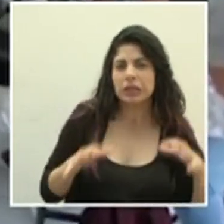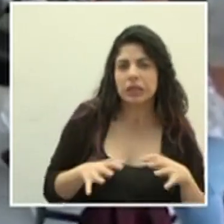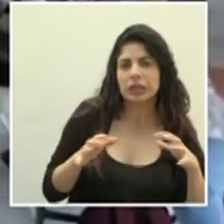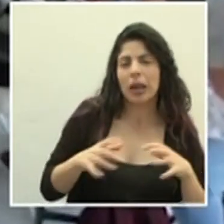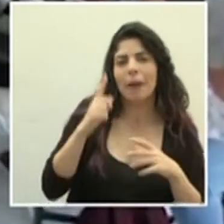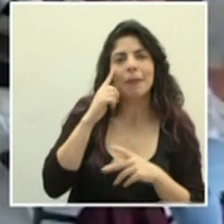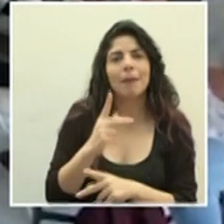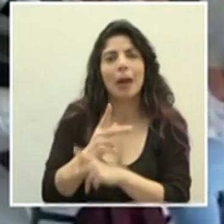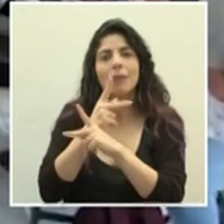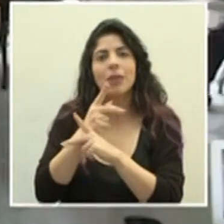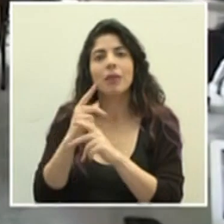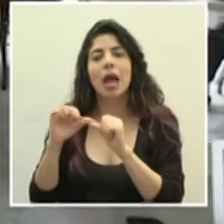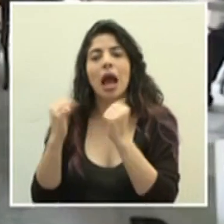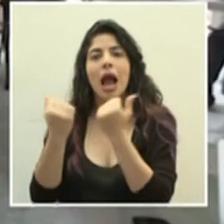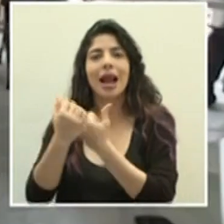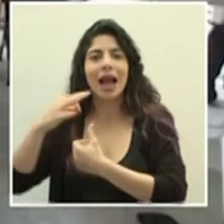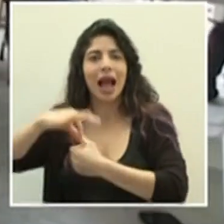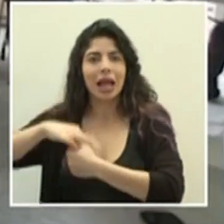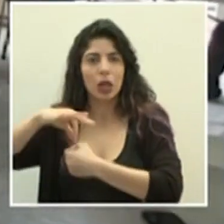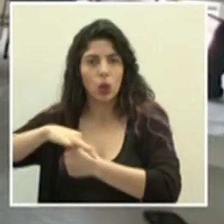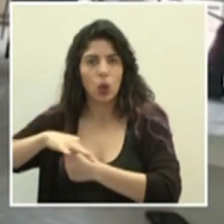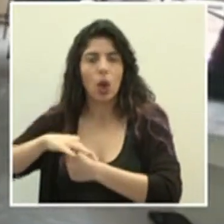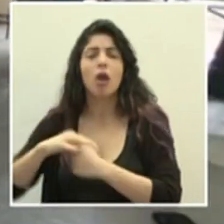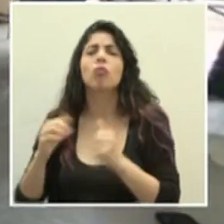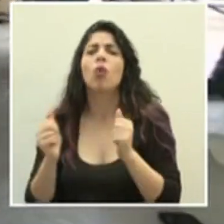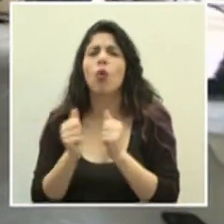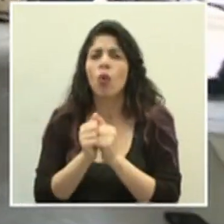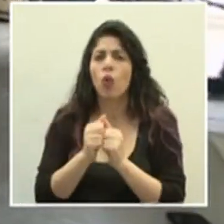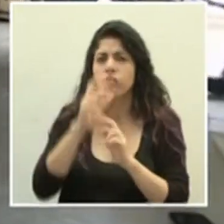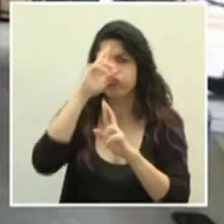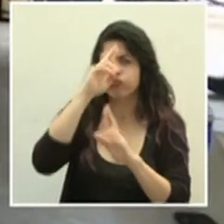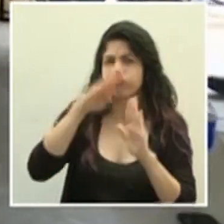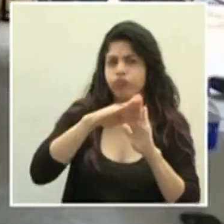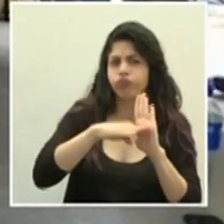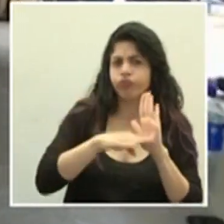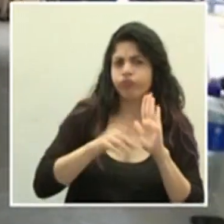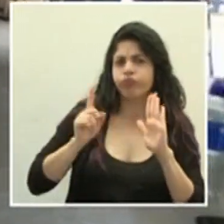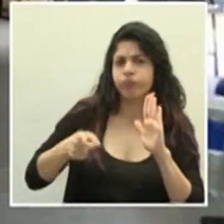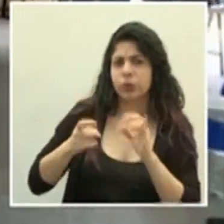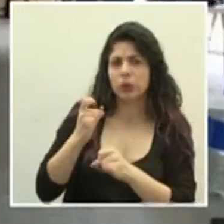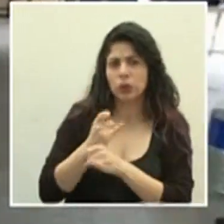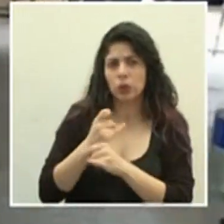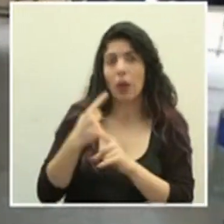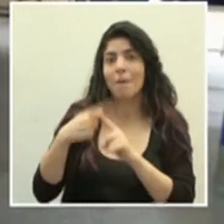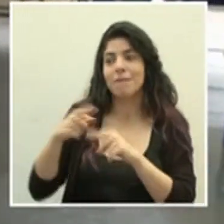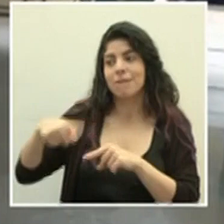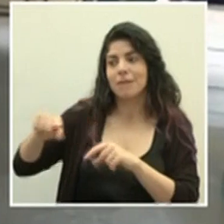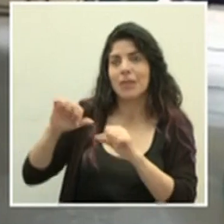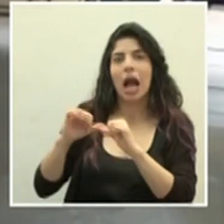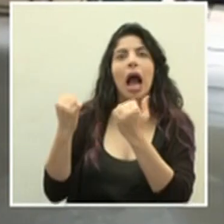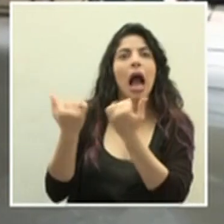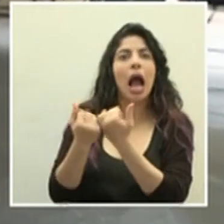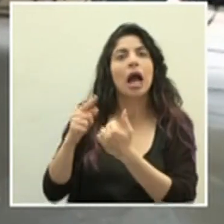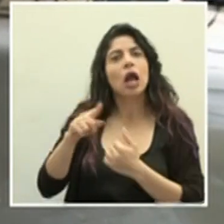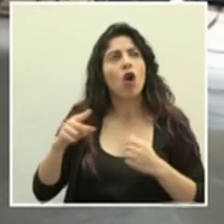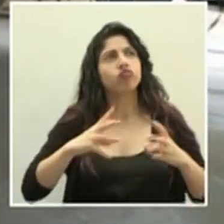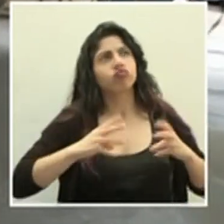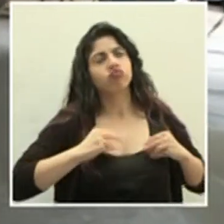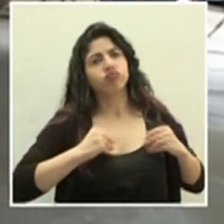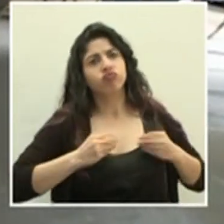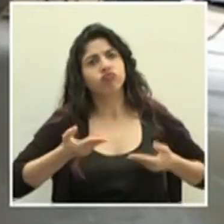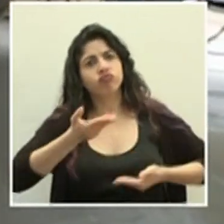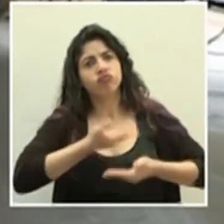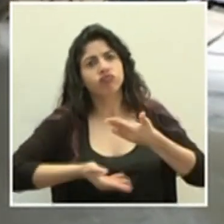en el sector agro, con toda la disposición de las instituciones y del sector también, que ha sido anuente a trabajar